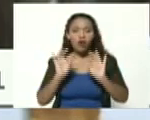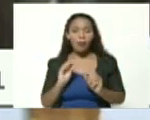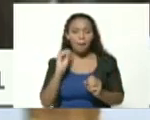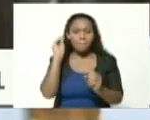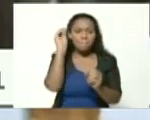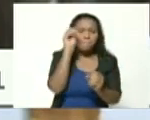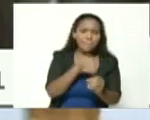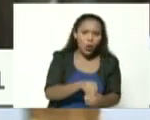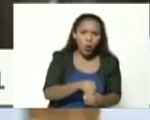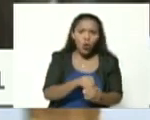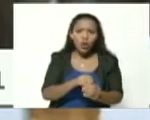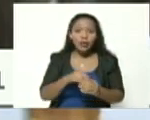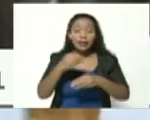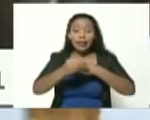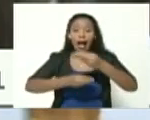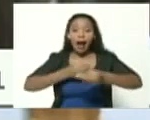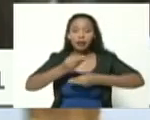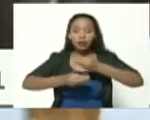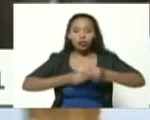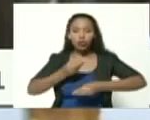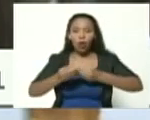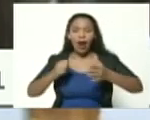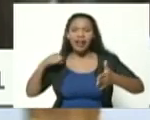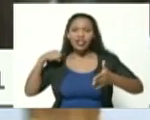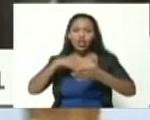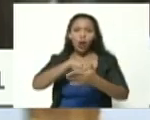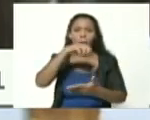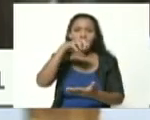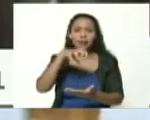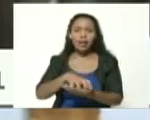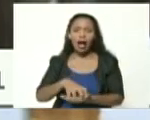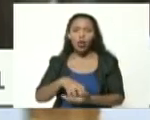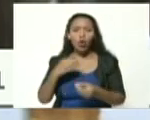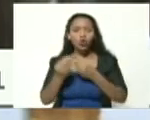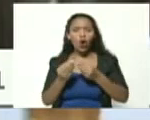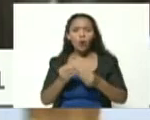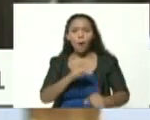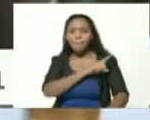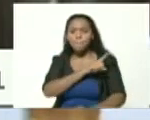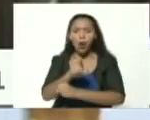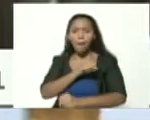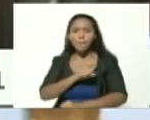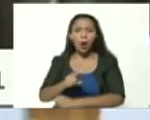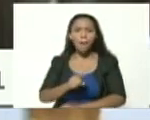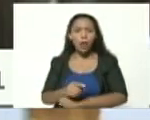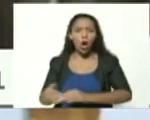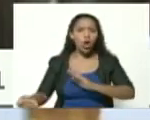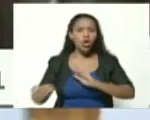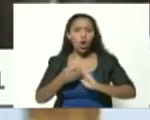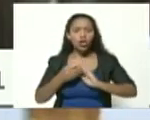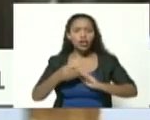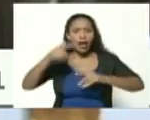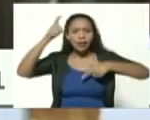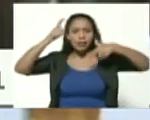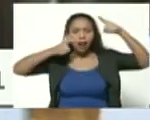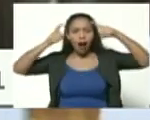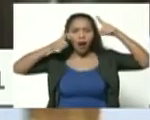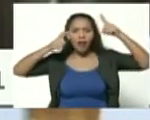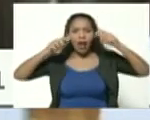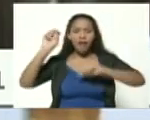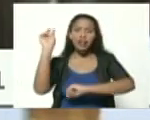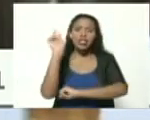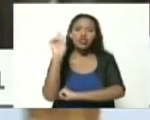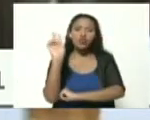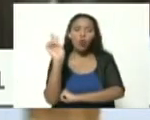intervencionismo que se han concretado en golpes de Estado como los ejecutados contra Hugo Chávez en